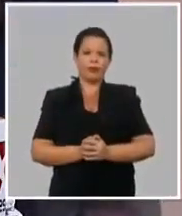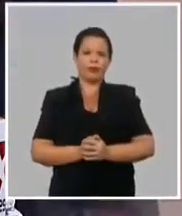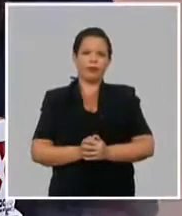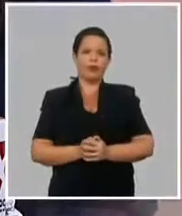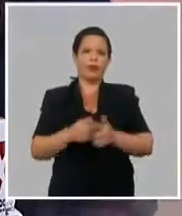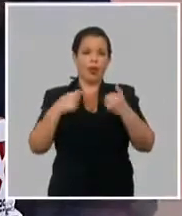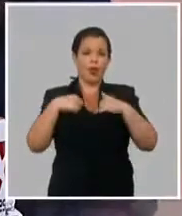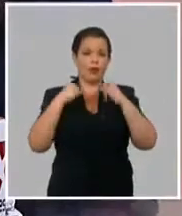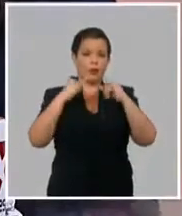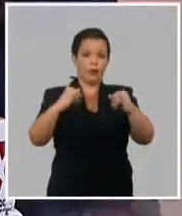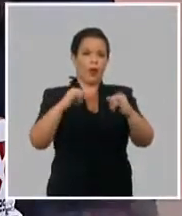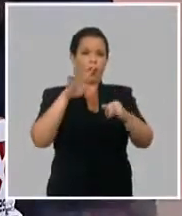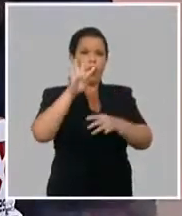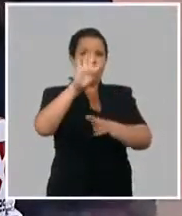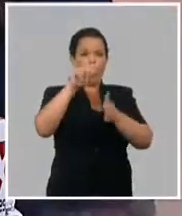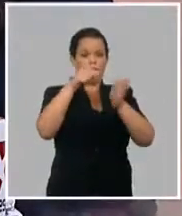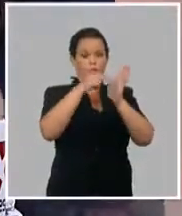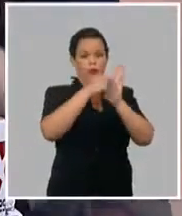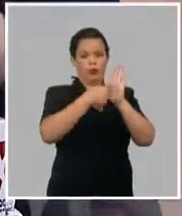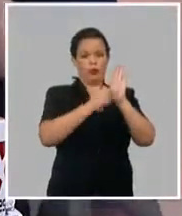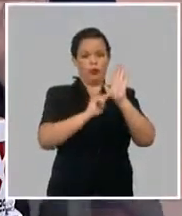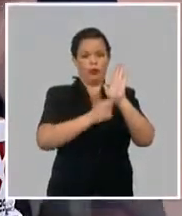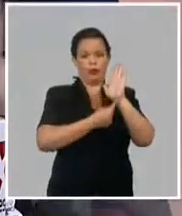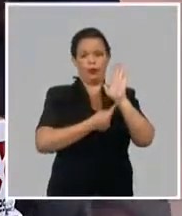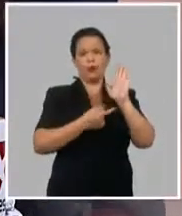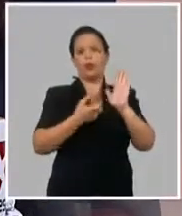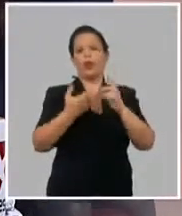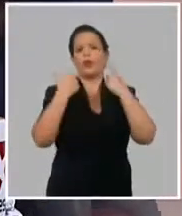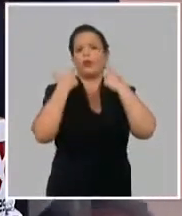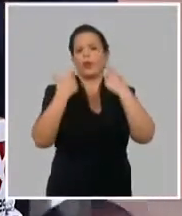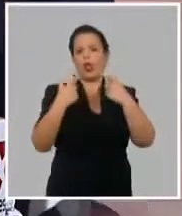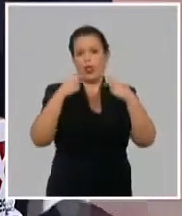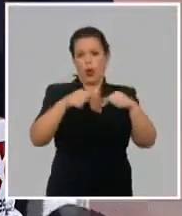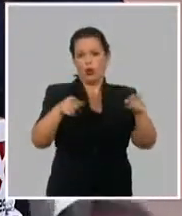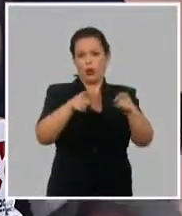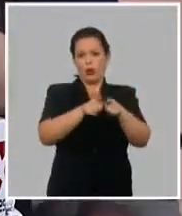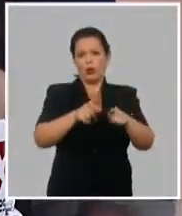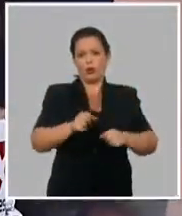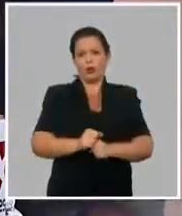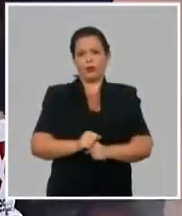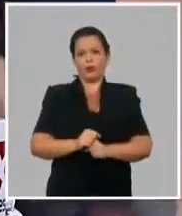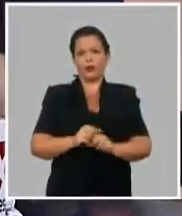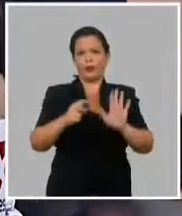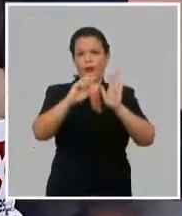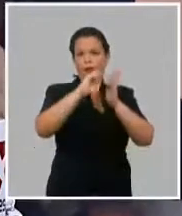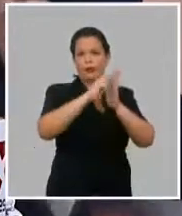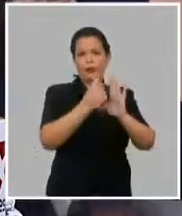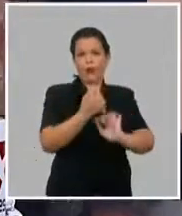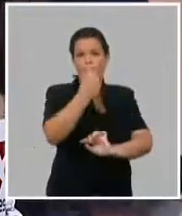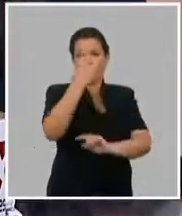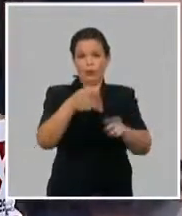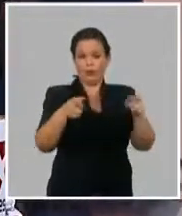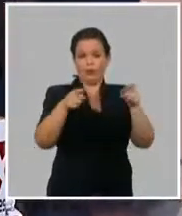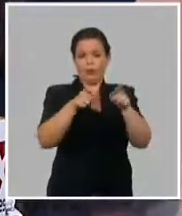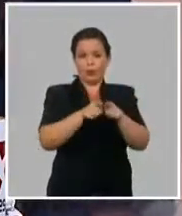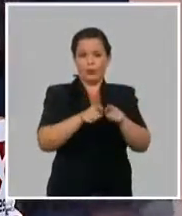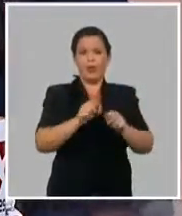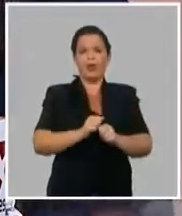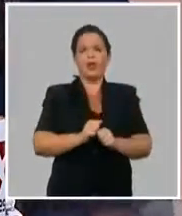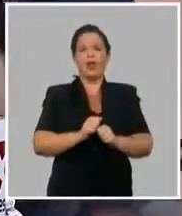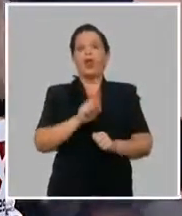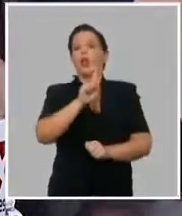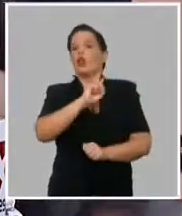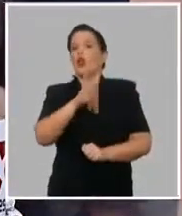que son importantes y hoy se puede sintetizar en primer lugar desde el principio se rehúsa a ir hacia otro camino que no sea